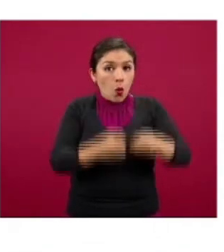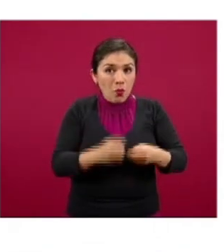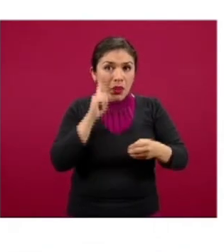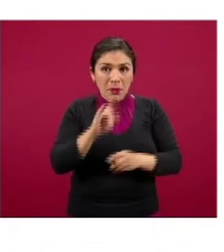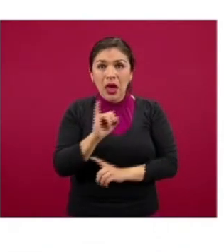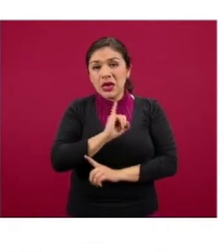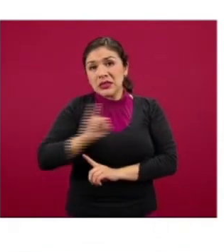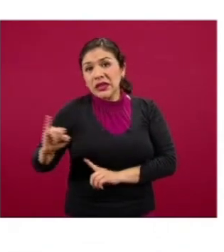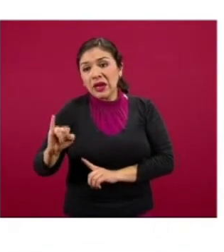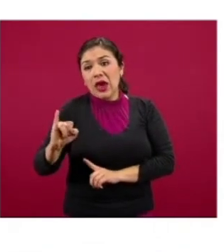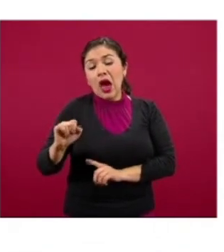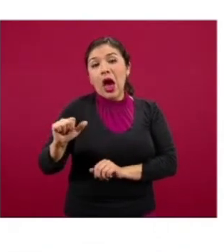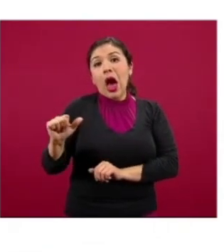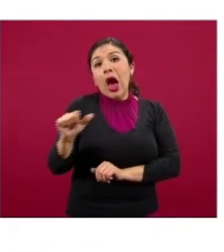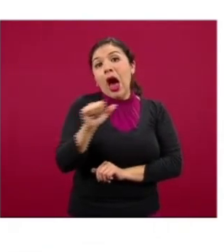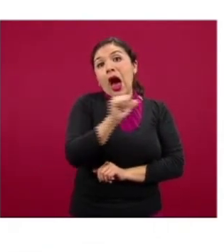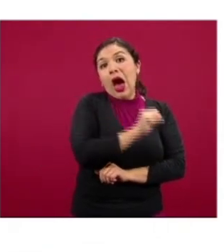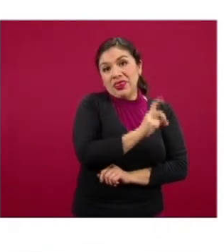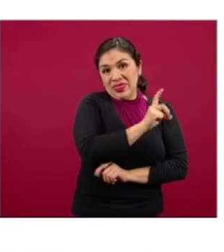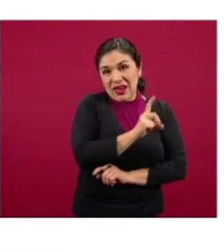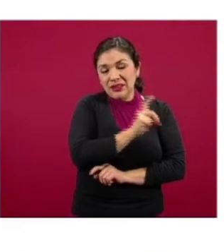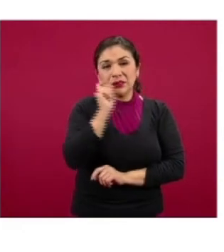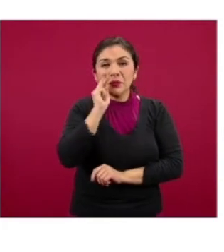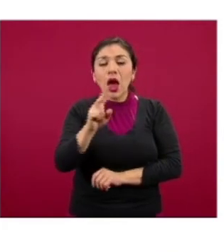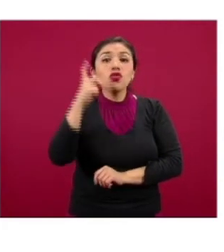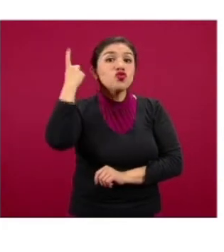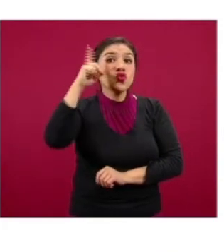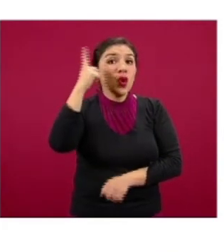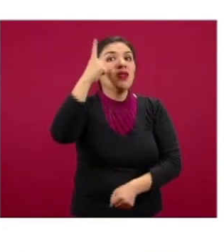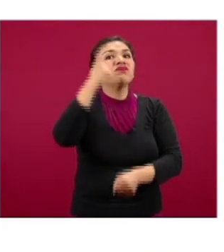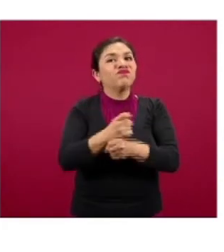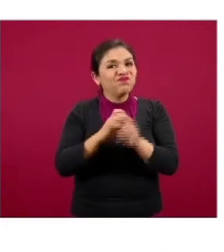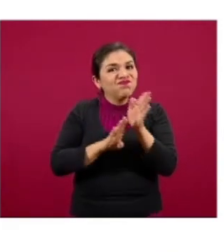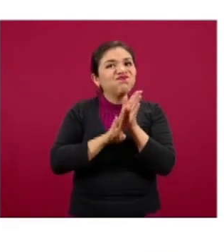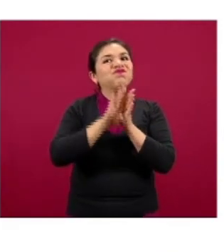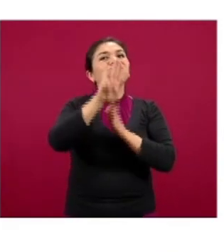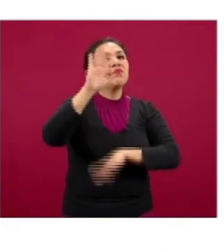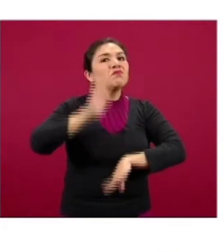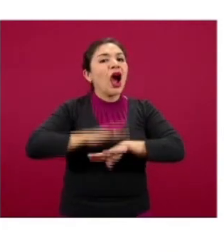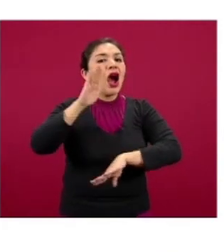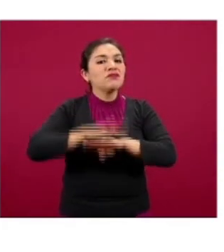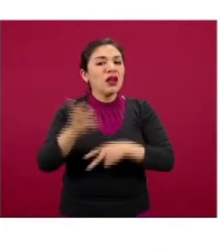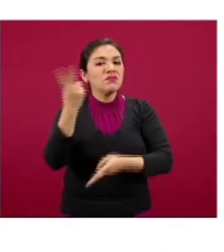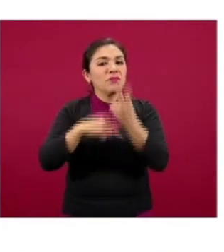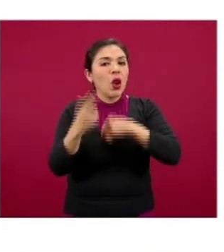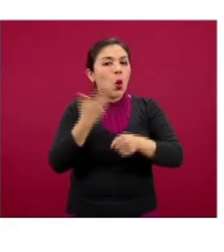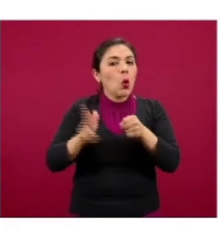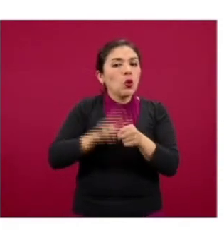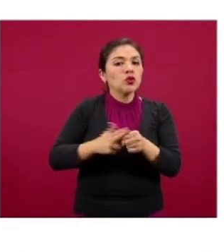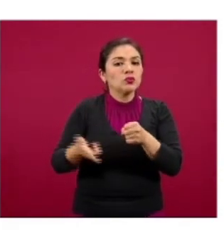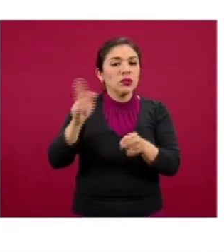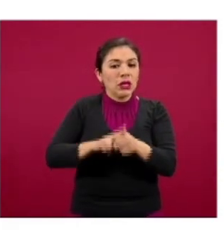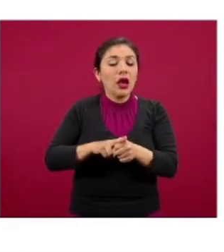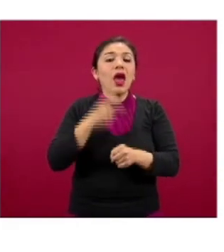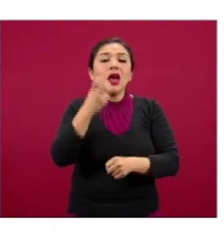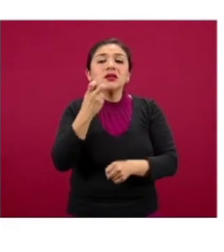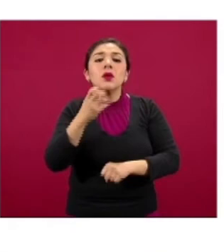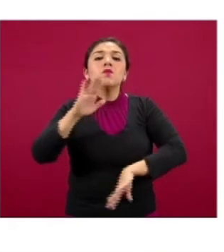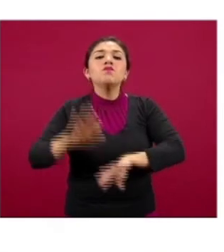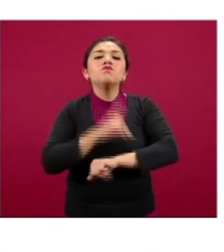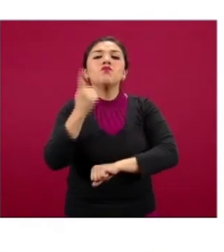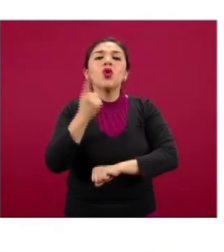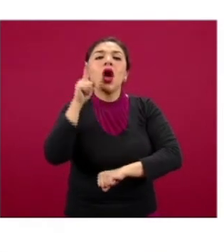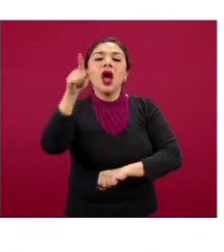derecha. Preocupa en este momento que Durango ha continuado con una tendencia de incremento en hospitalización. Esto es producto de